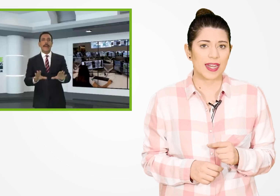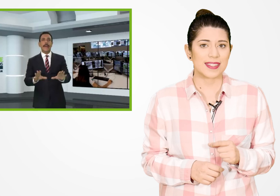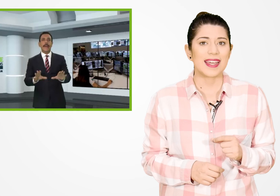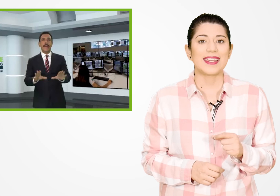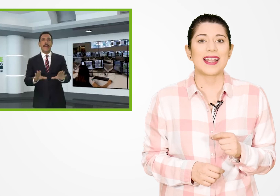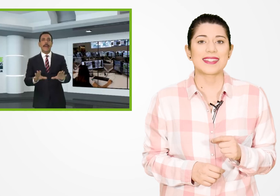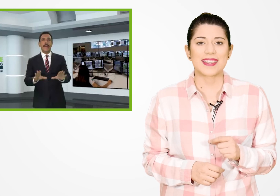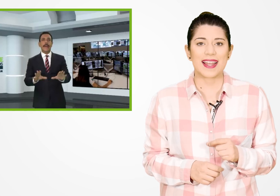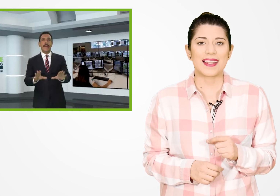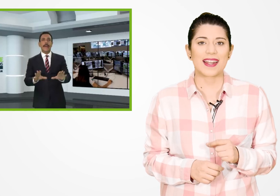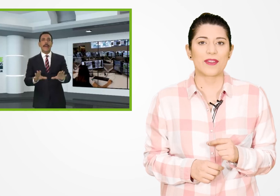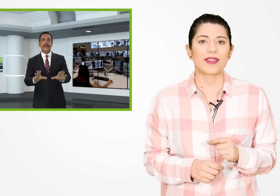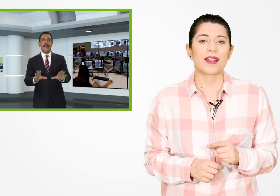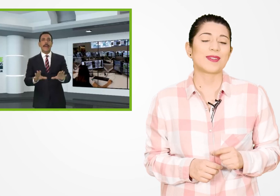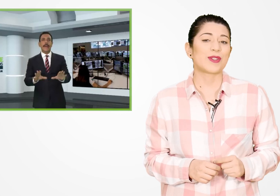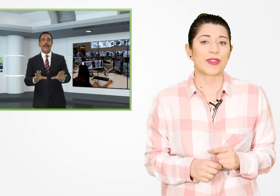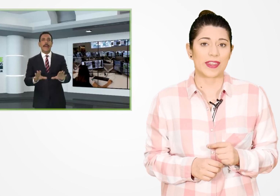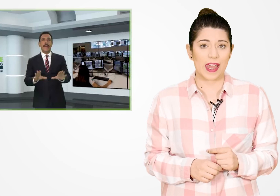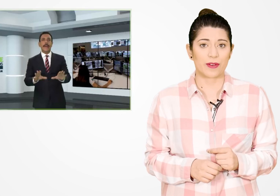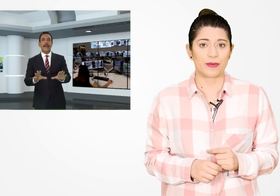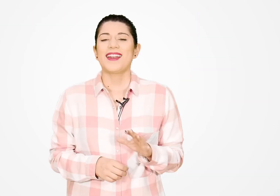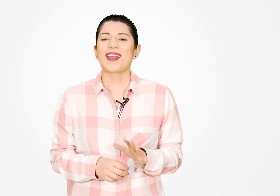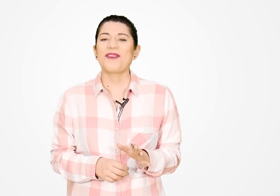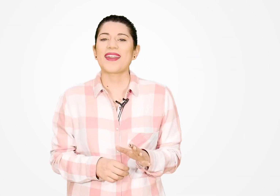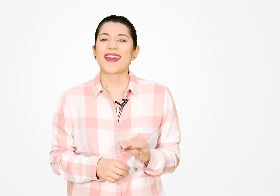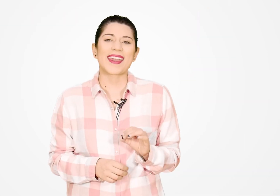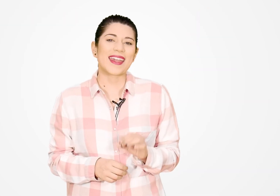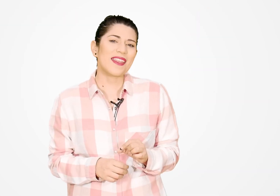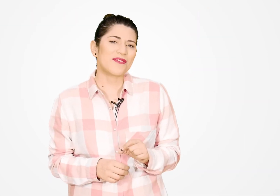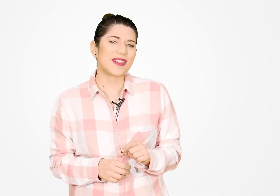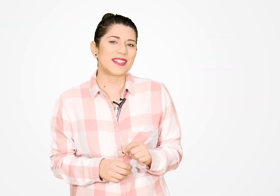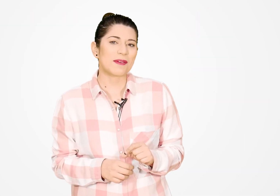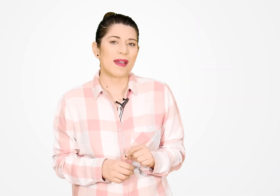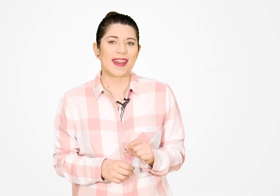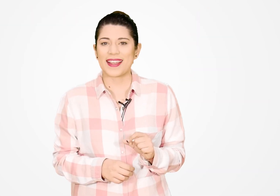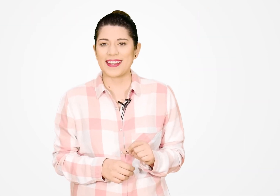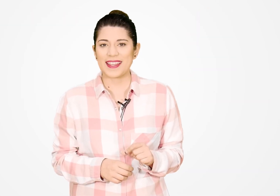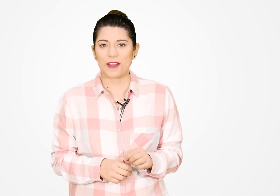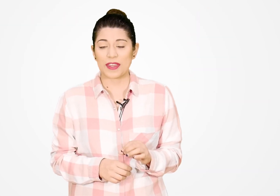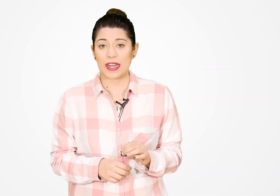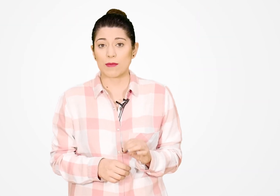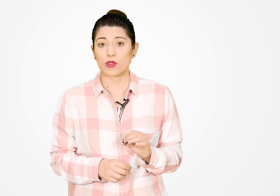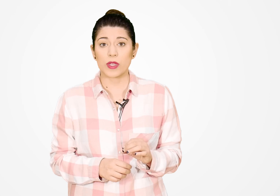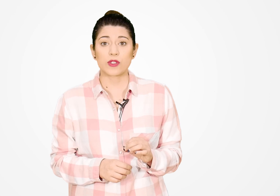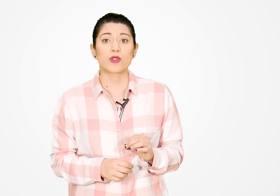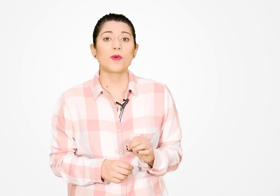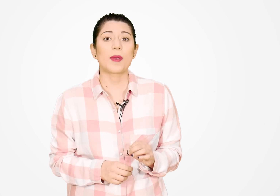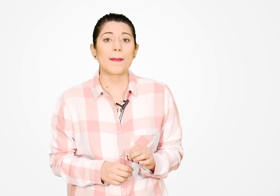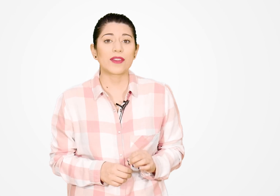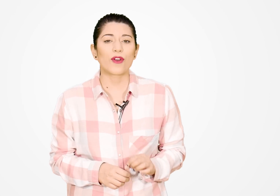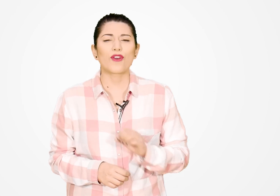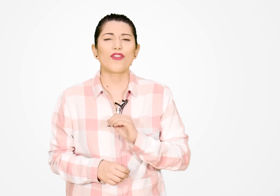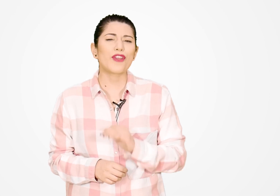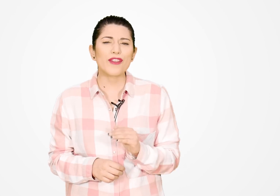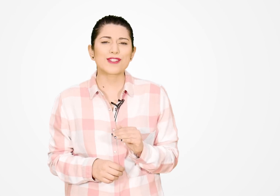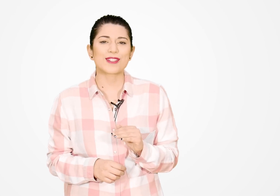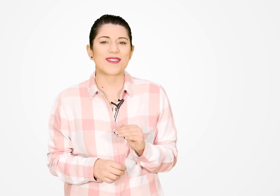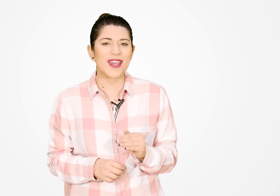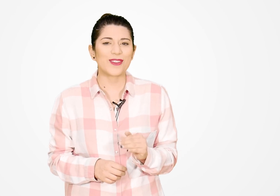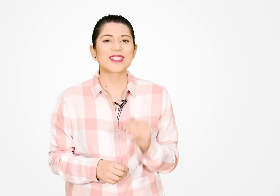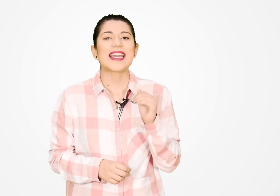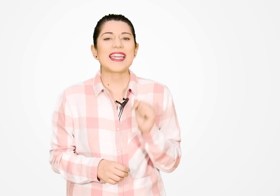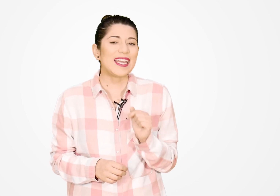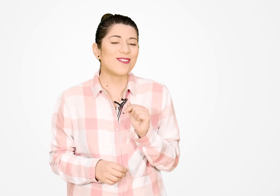redes sociales y la señal de radio y televisión de Hidalgo. Recuerda que cada fin de semana en Criterio tenemos nuestro suplemento con todos